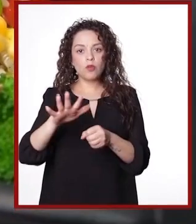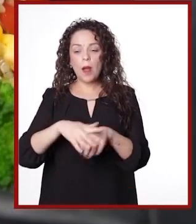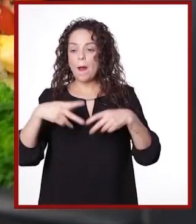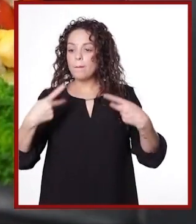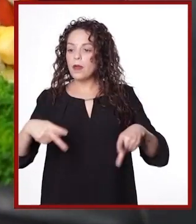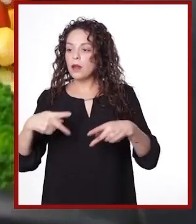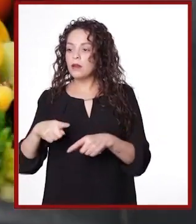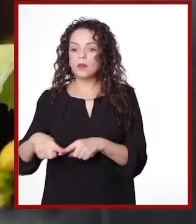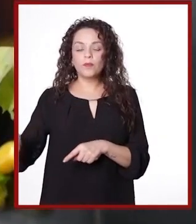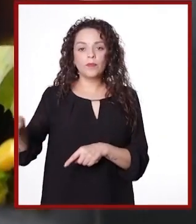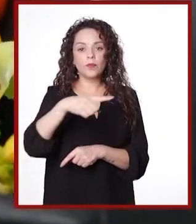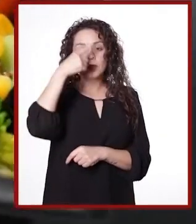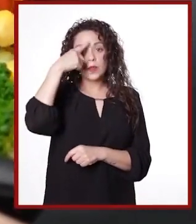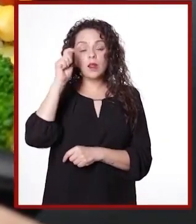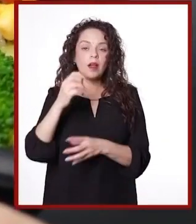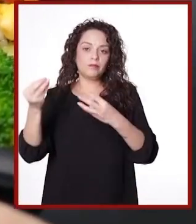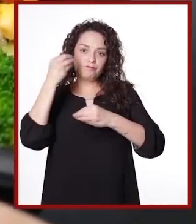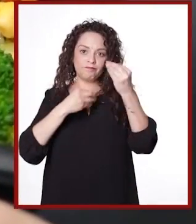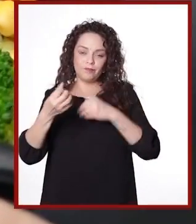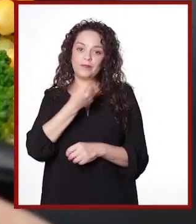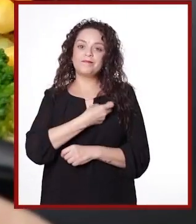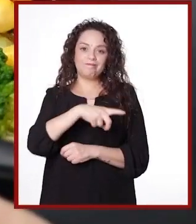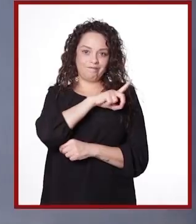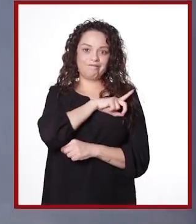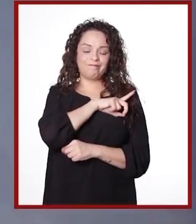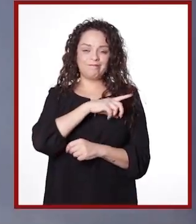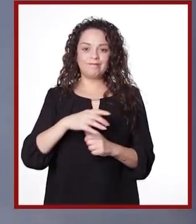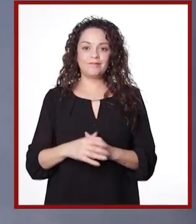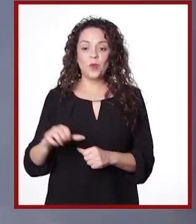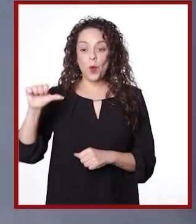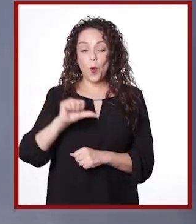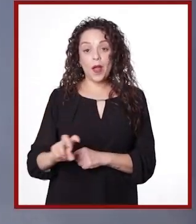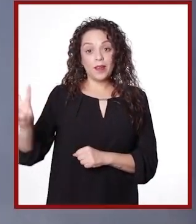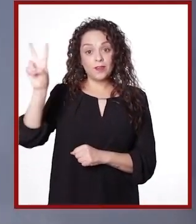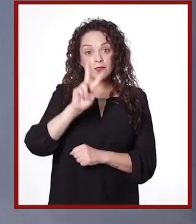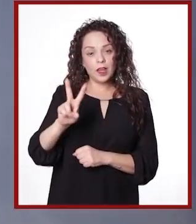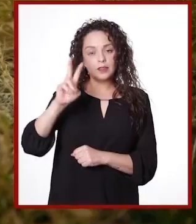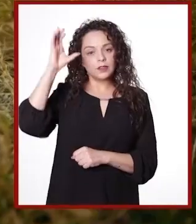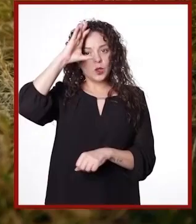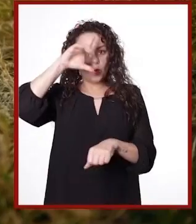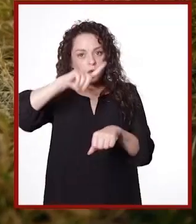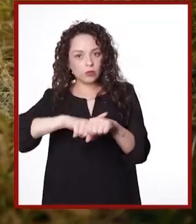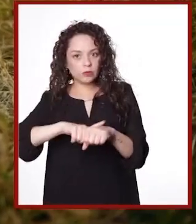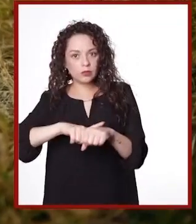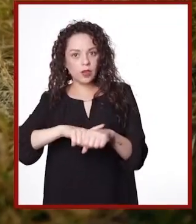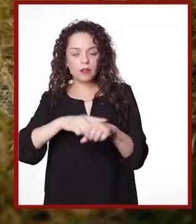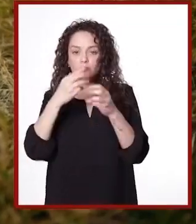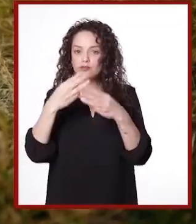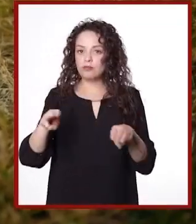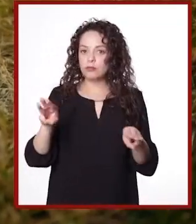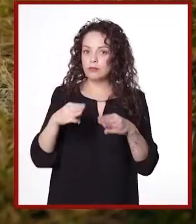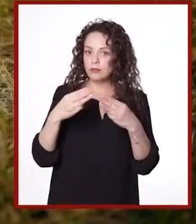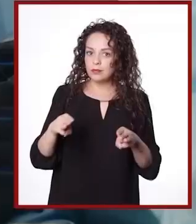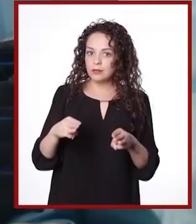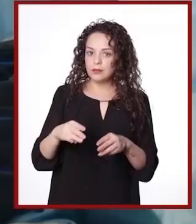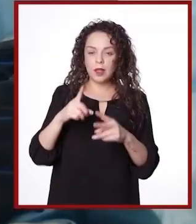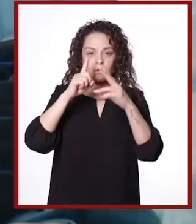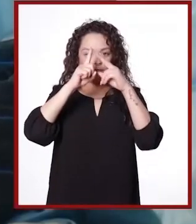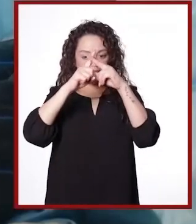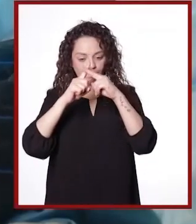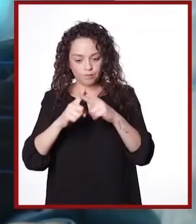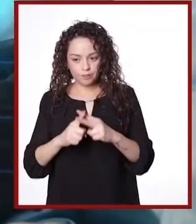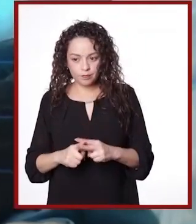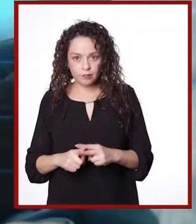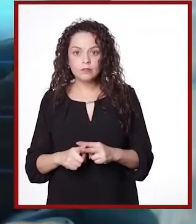mercados alternativos para una alimentación saludable. Viernes de Mundo, Culturas y Etnomúsica. Pensamiento